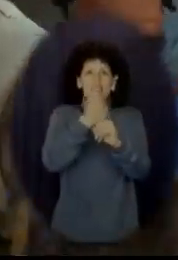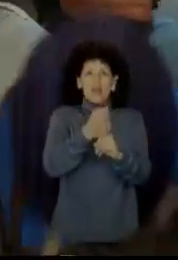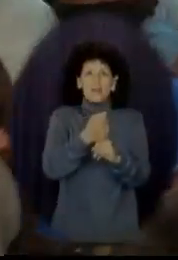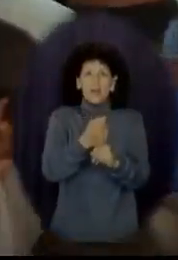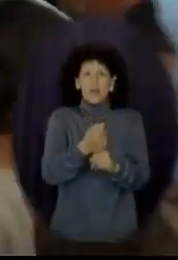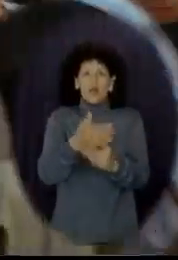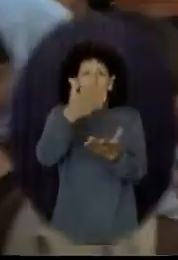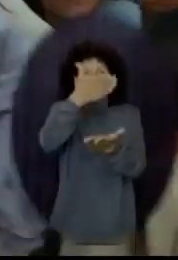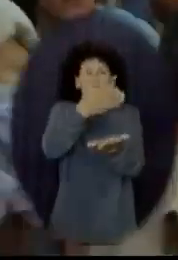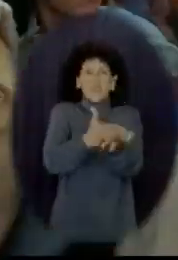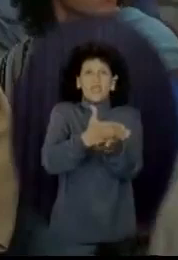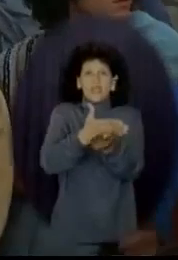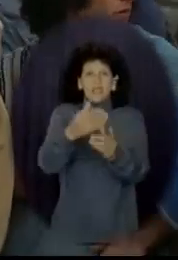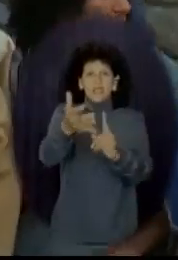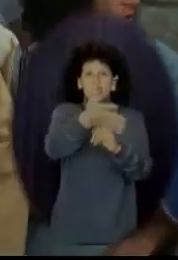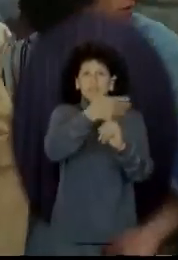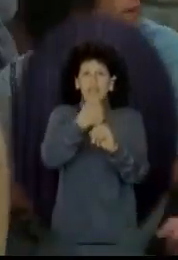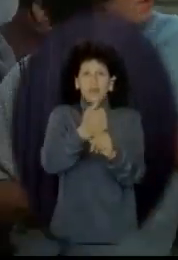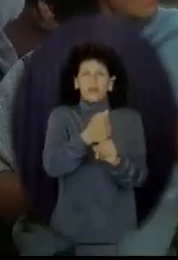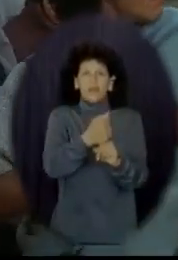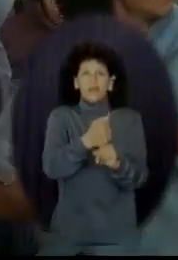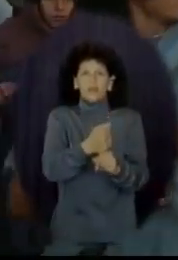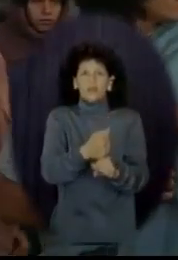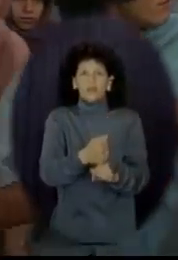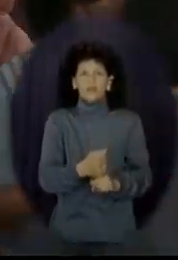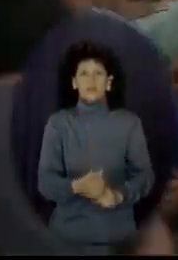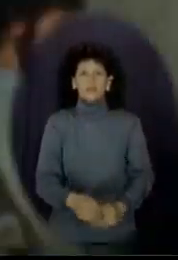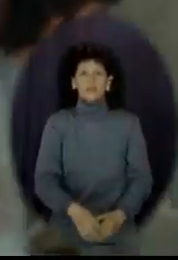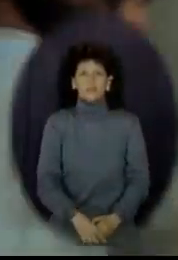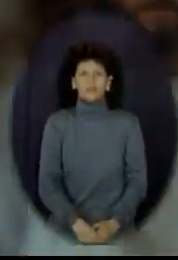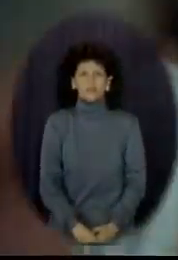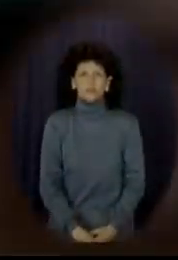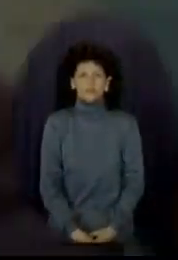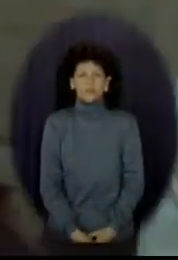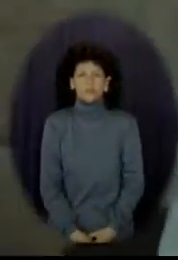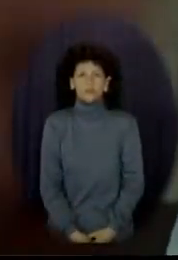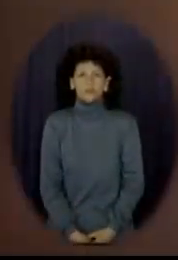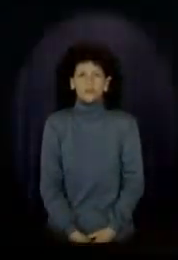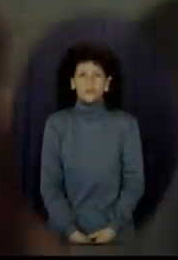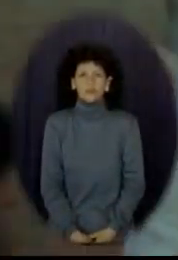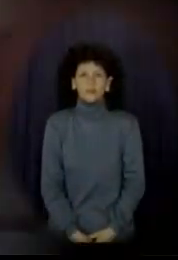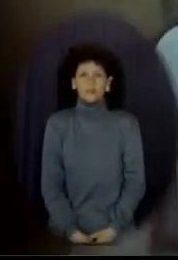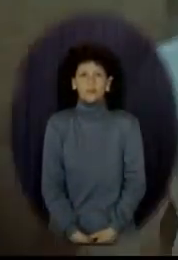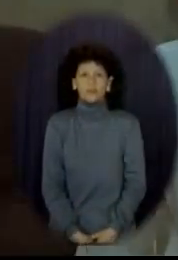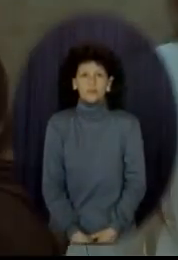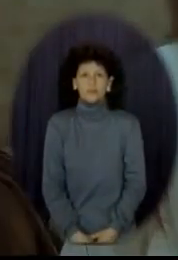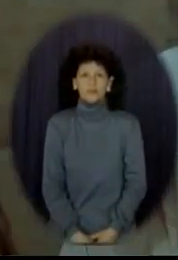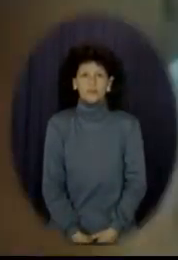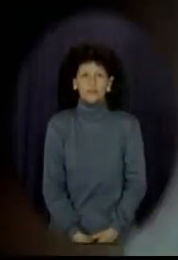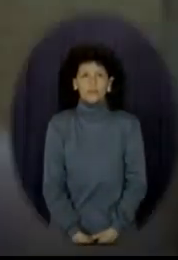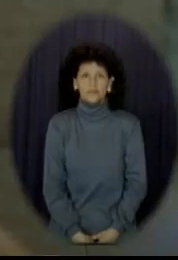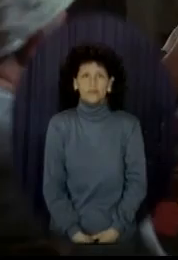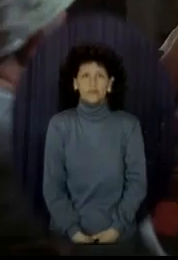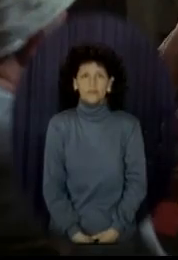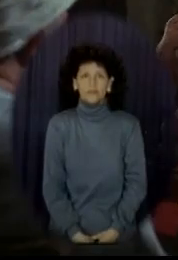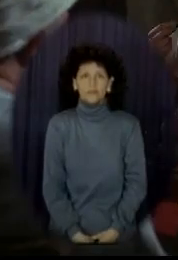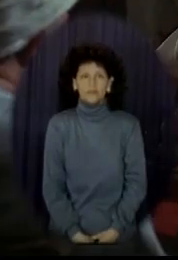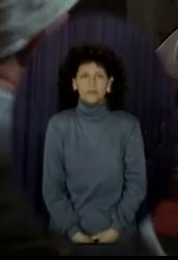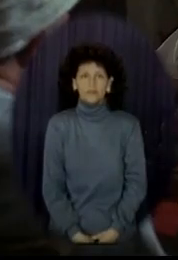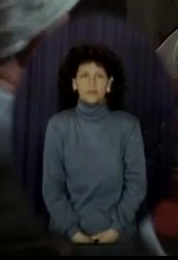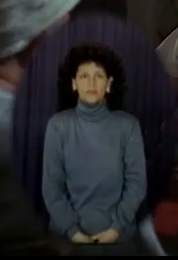La oposición entre los líderes políticos y religiosos aumentaba porque la gente proclamaba a Jesús como su rey.